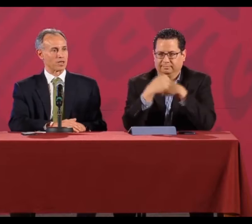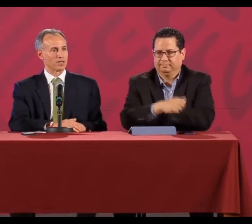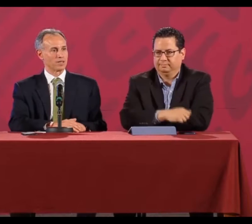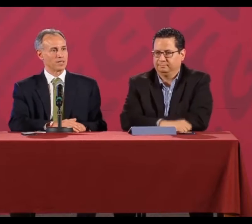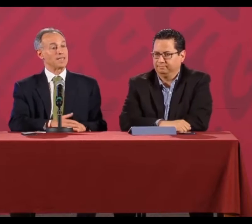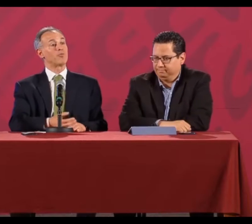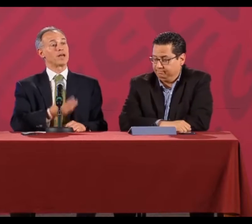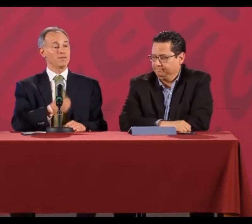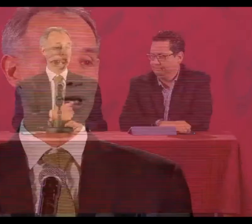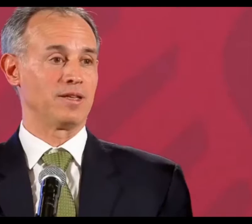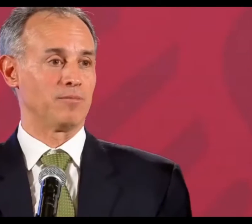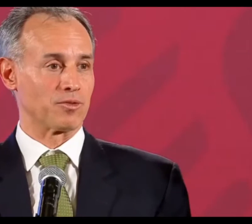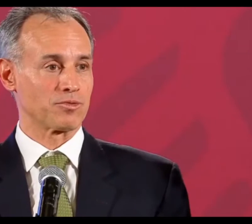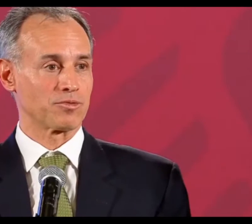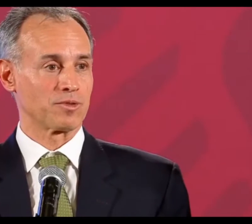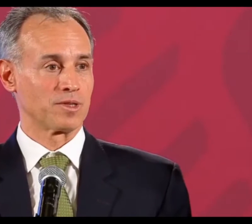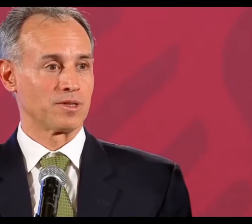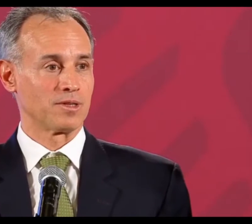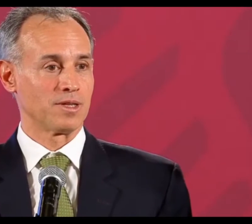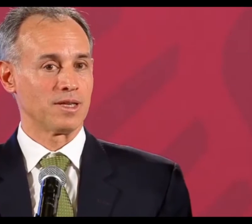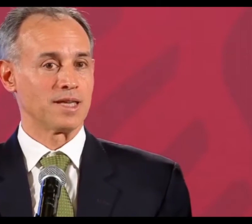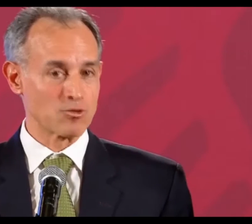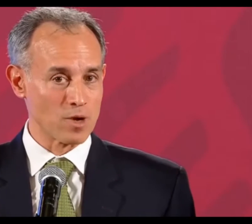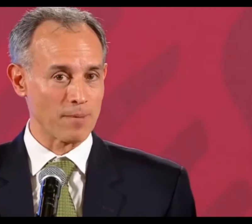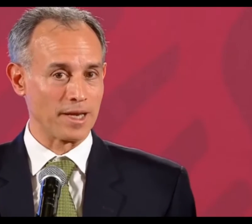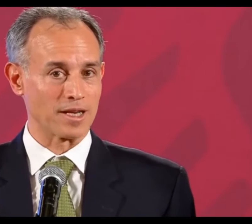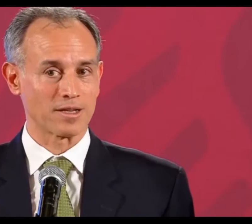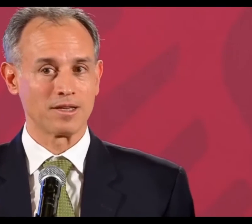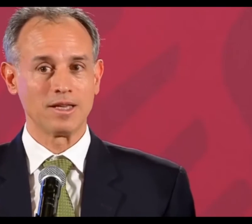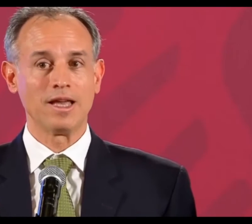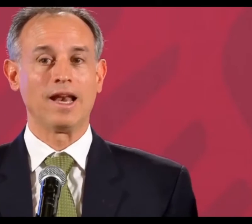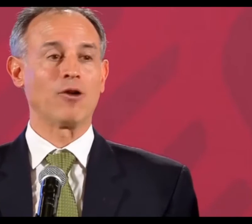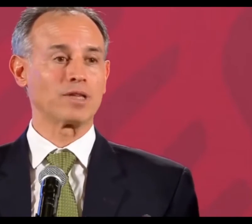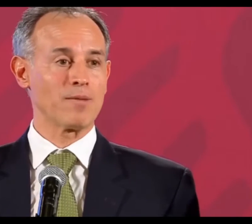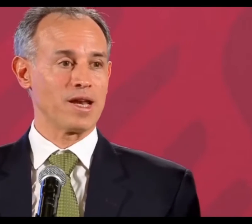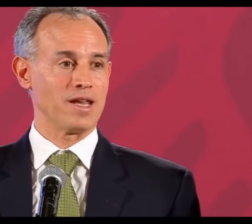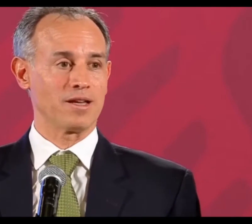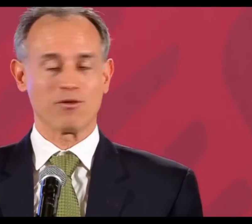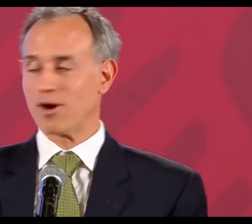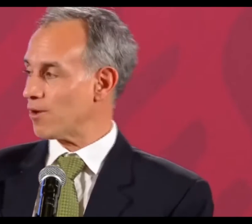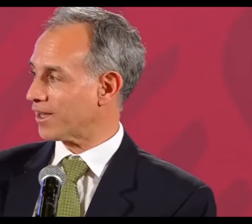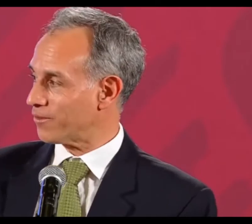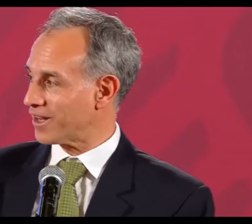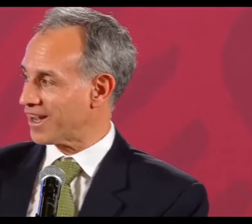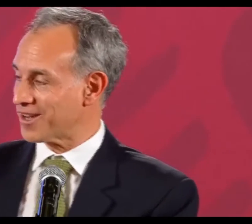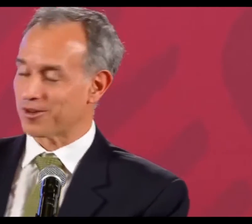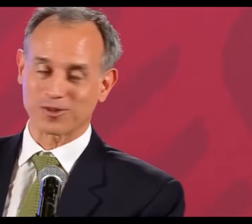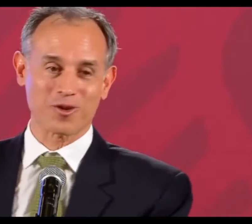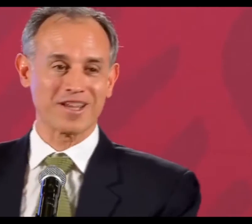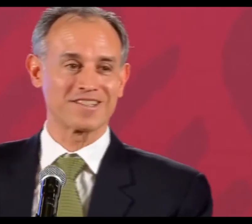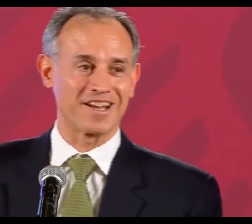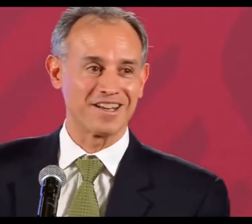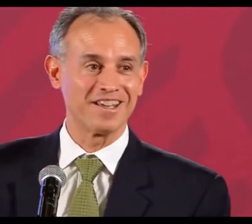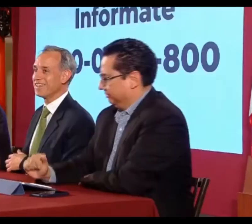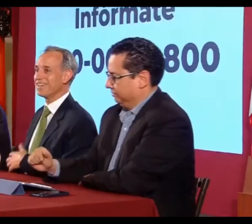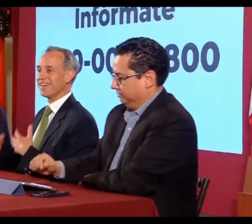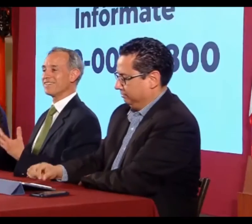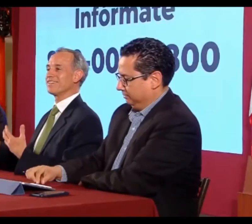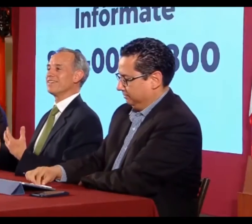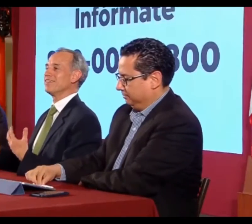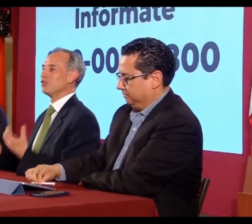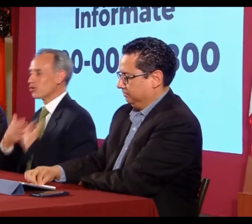crisis la lógica de un vocero que apartara lo suficiente de la figura presidencial de un tema tan